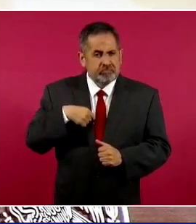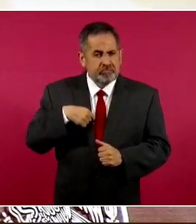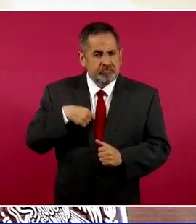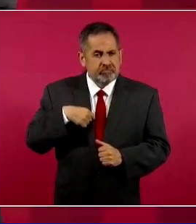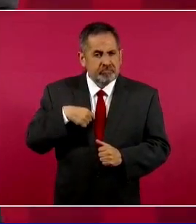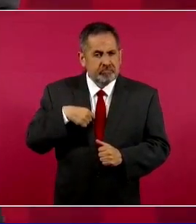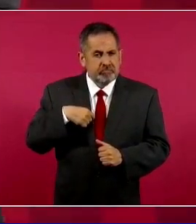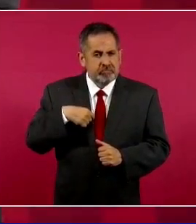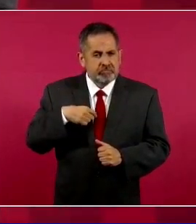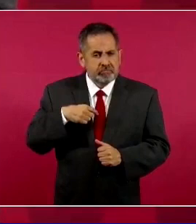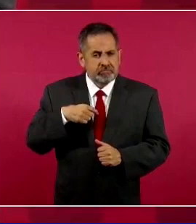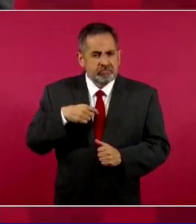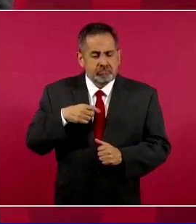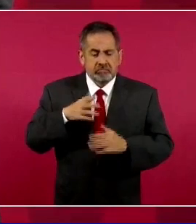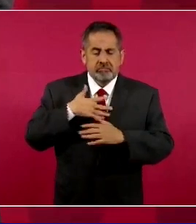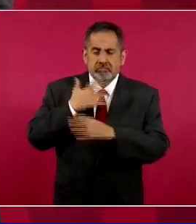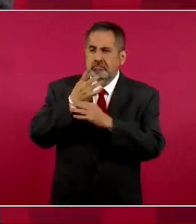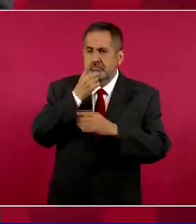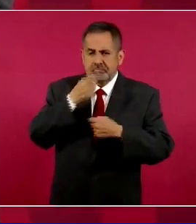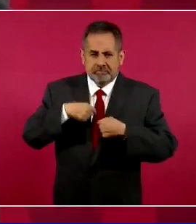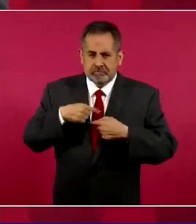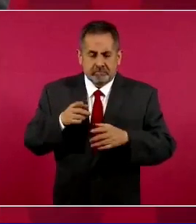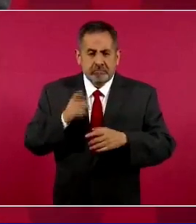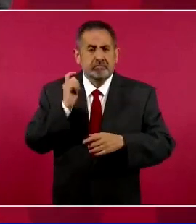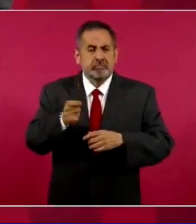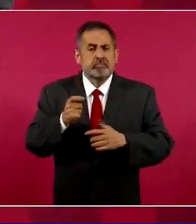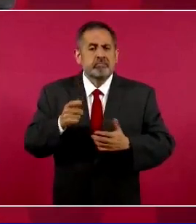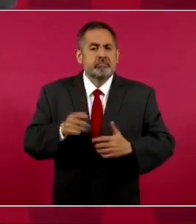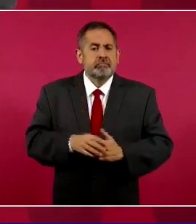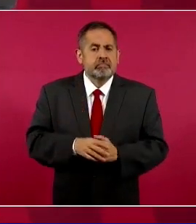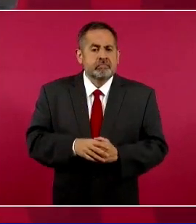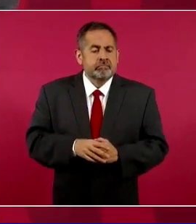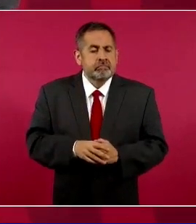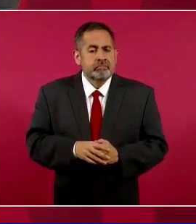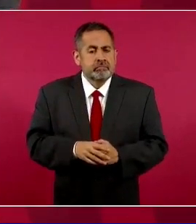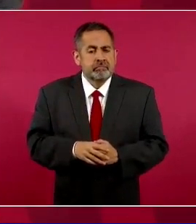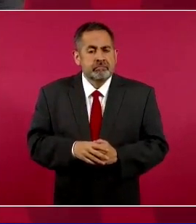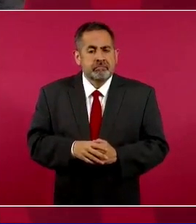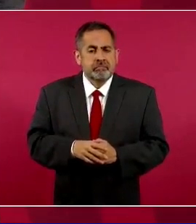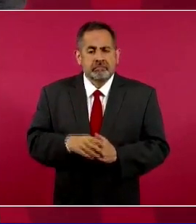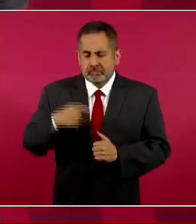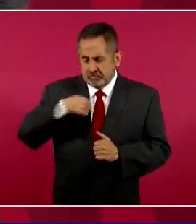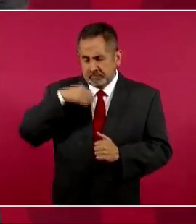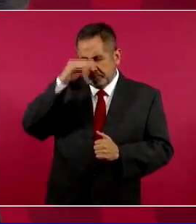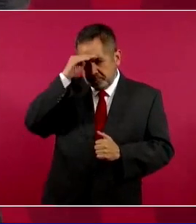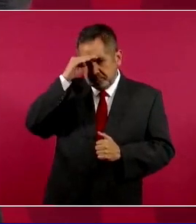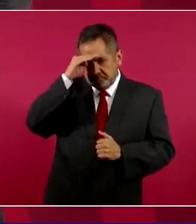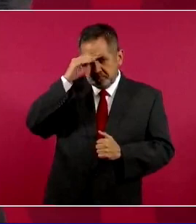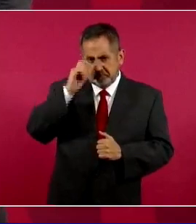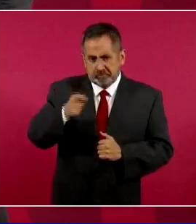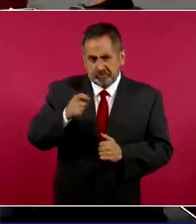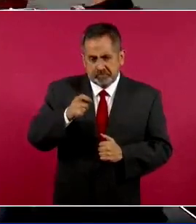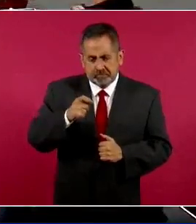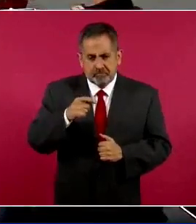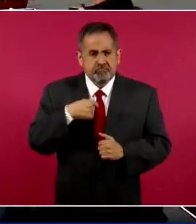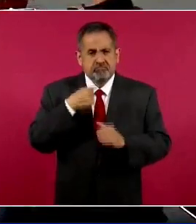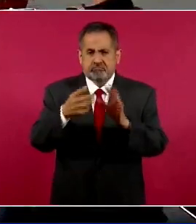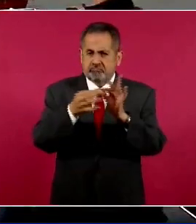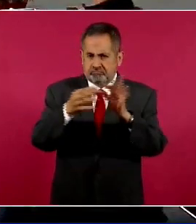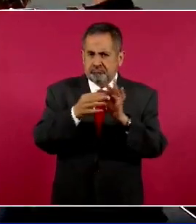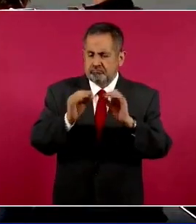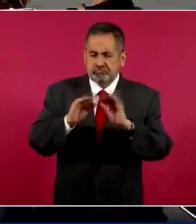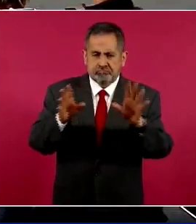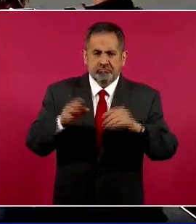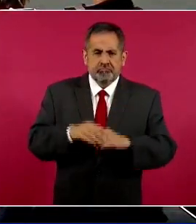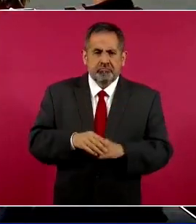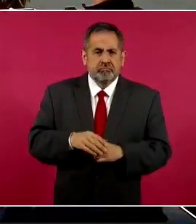que lo diga yo, sino sí considero que amerita una explicación,